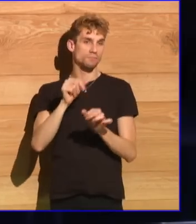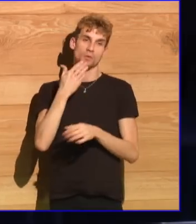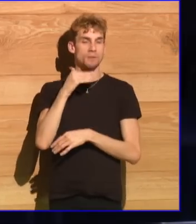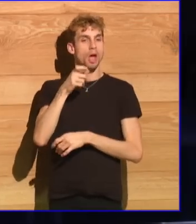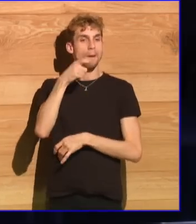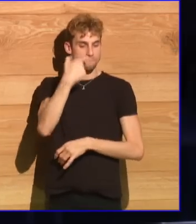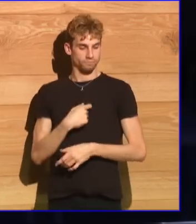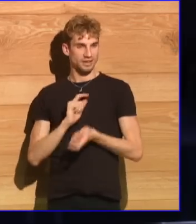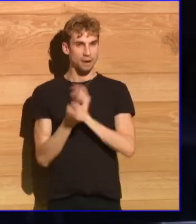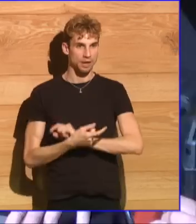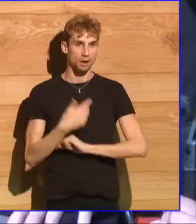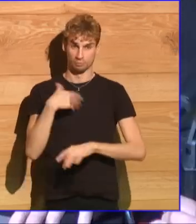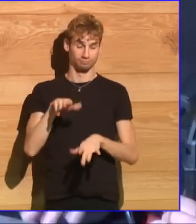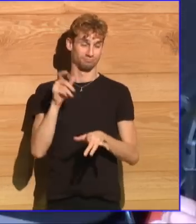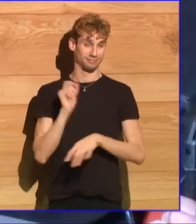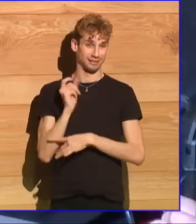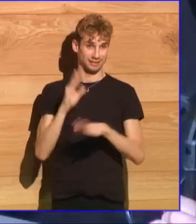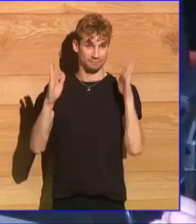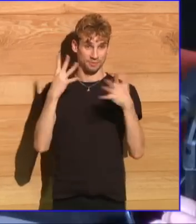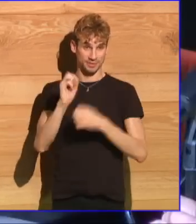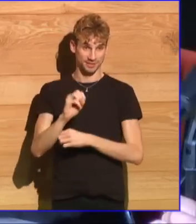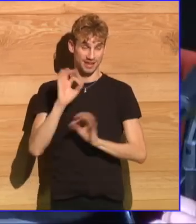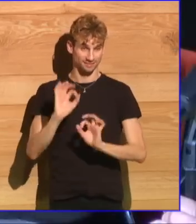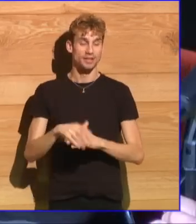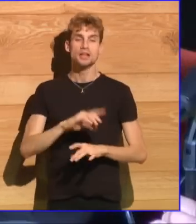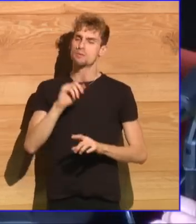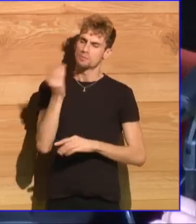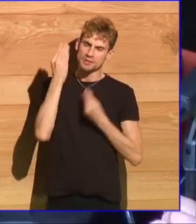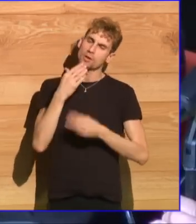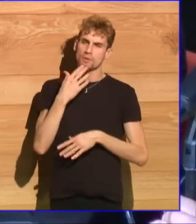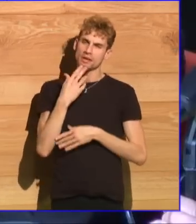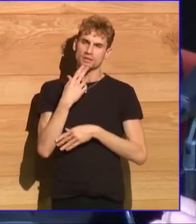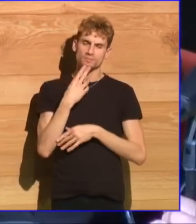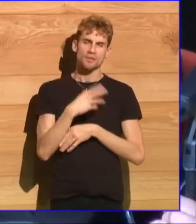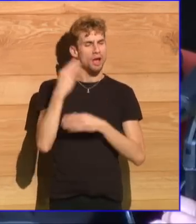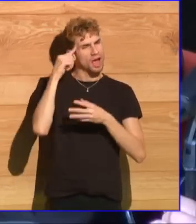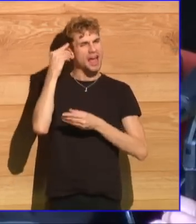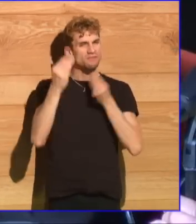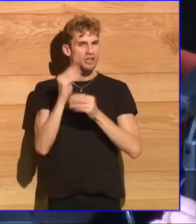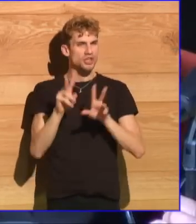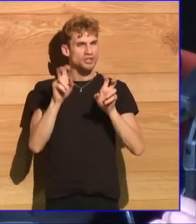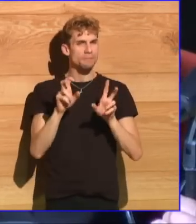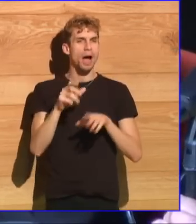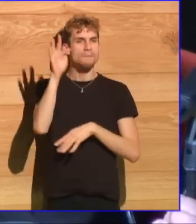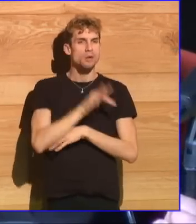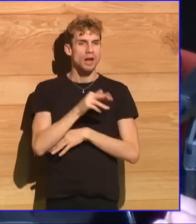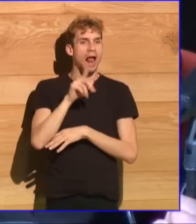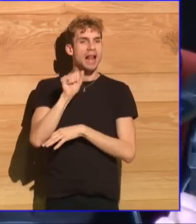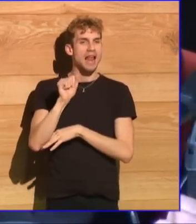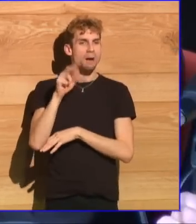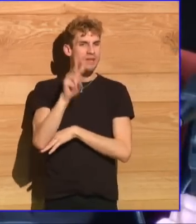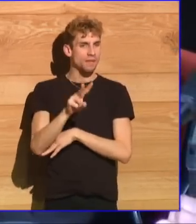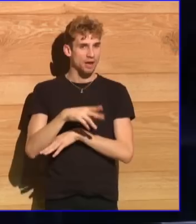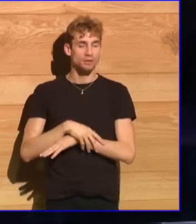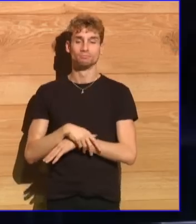mucho de los 80, también te digo, de los 80, sí. ¿No os parece que es una reflexión sobre la mirada, la película? Sí, es una reflexión ante todo